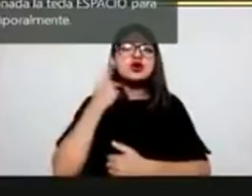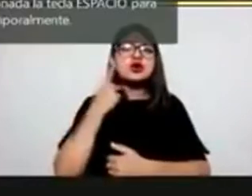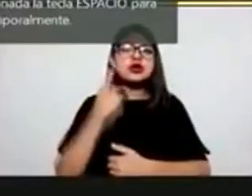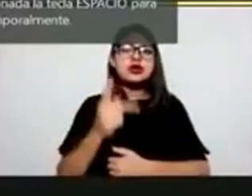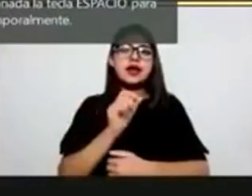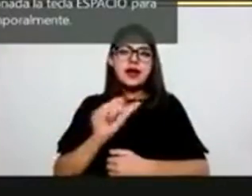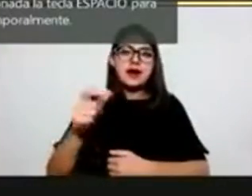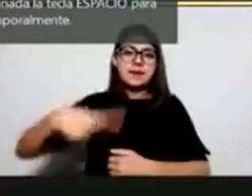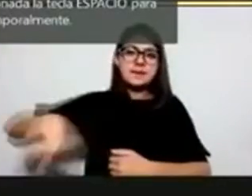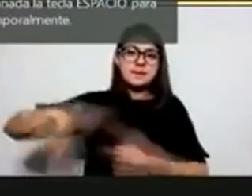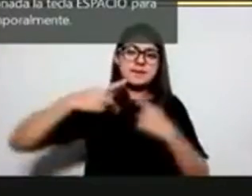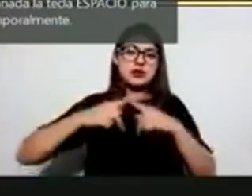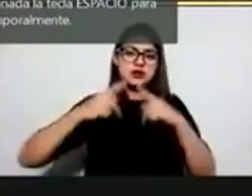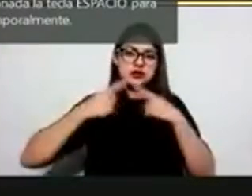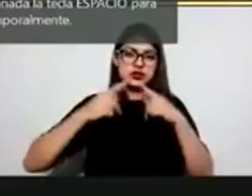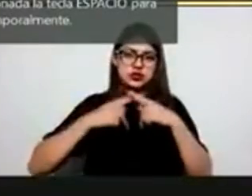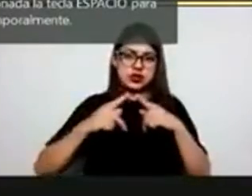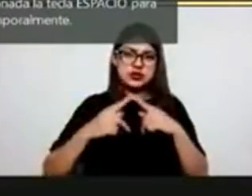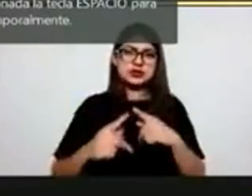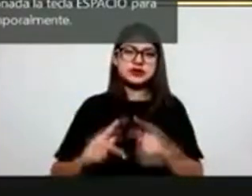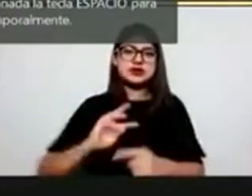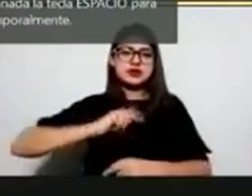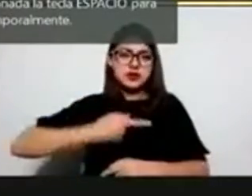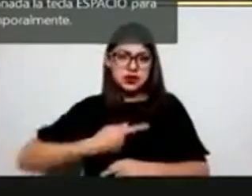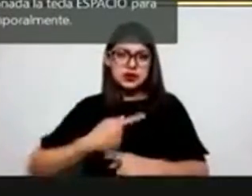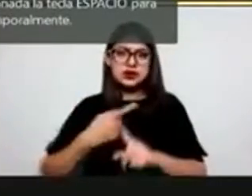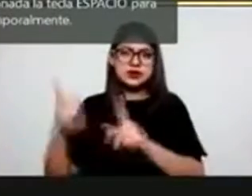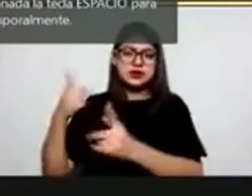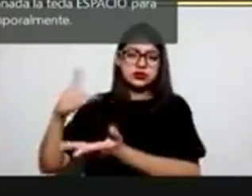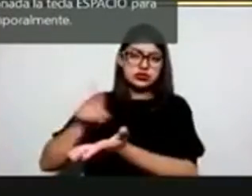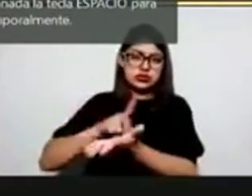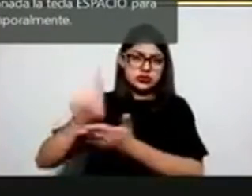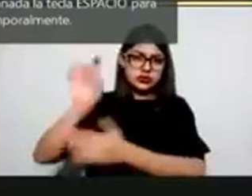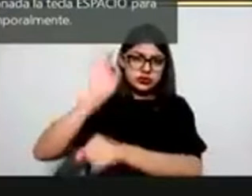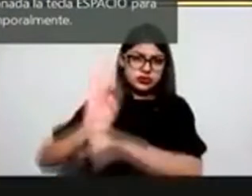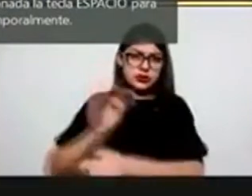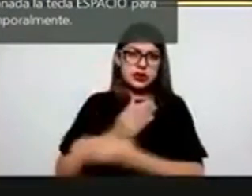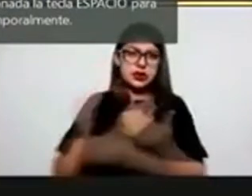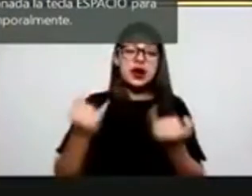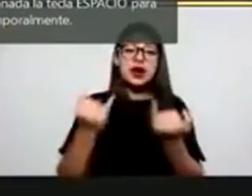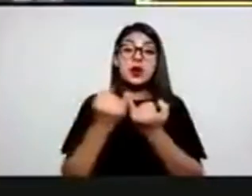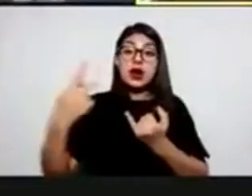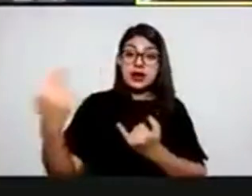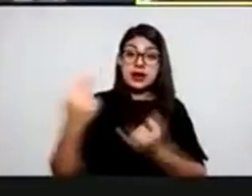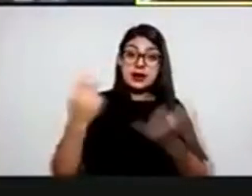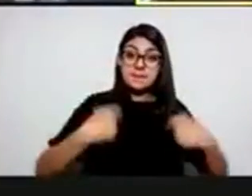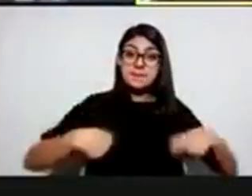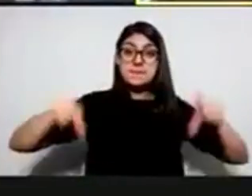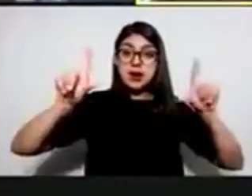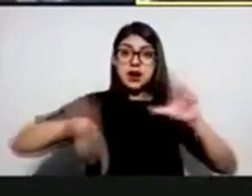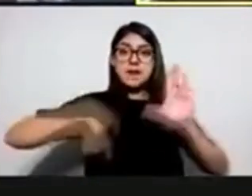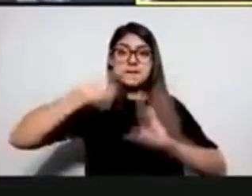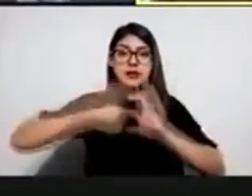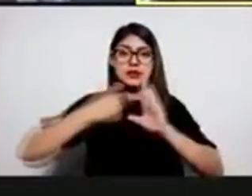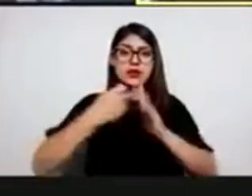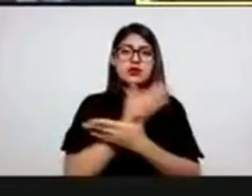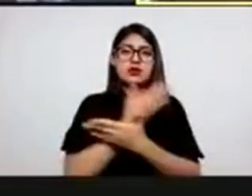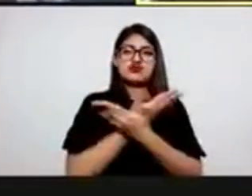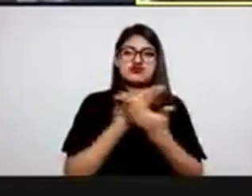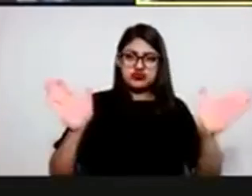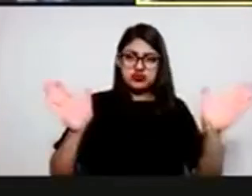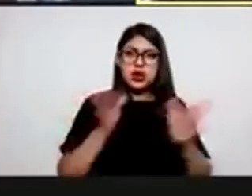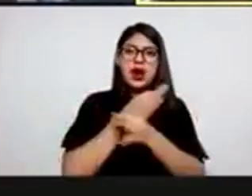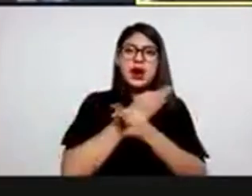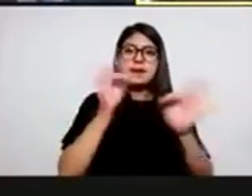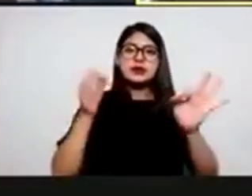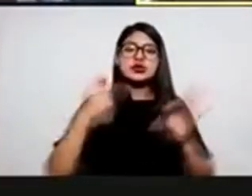la difusión en redes sociales y páginas de internet de un video con la disculpa pública, la cual deberá realizarse de manera personal y abierta